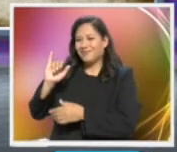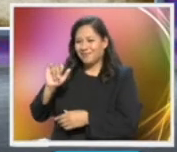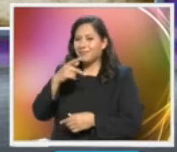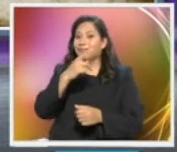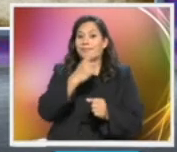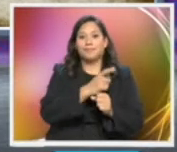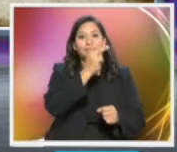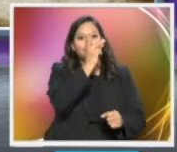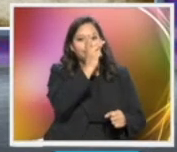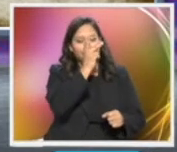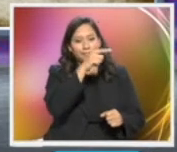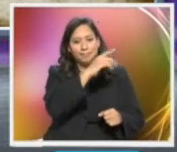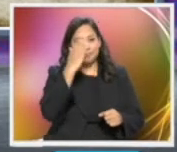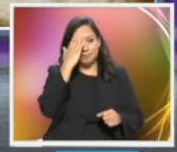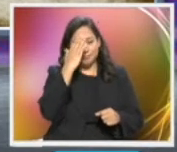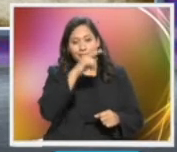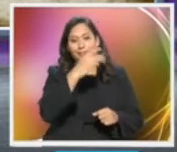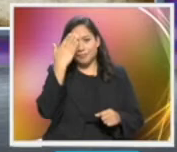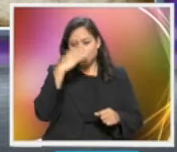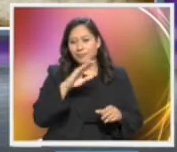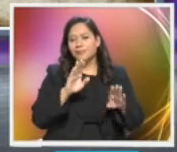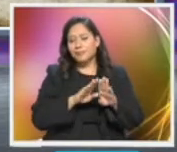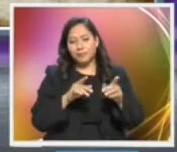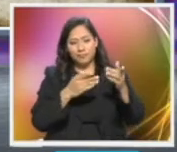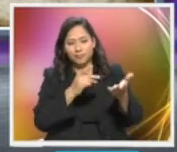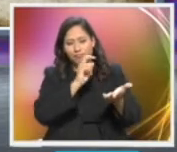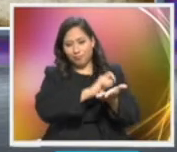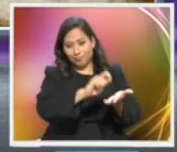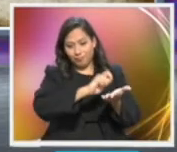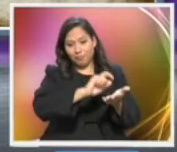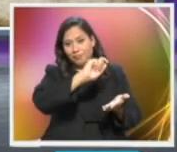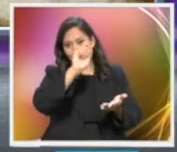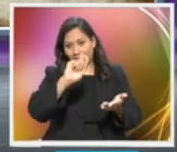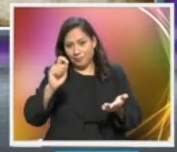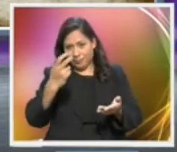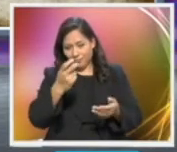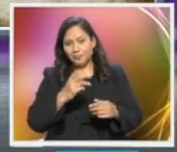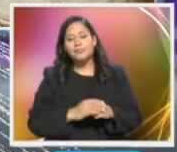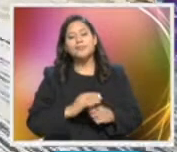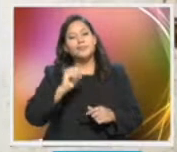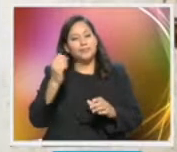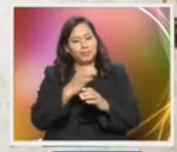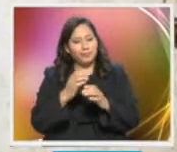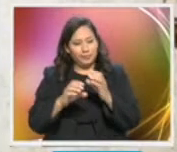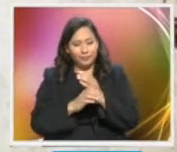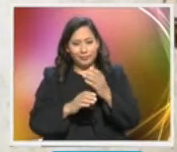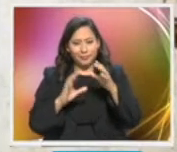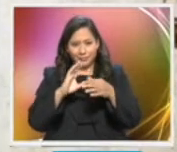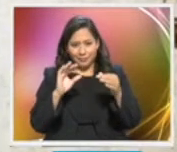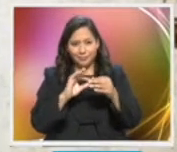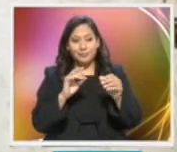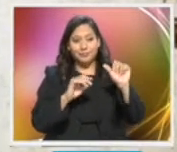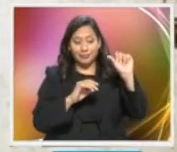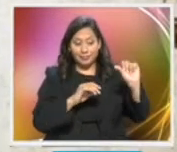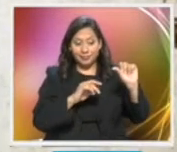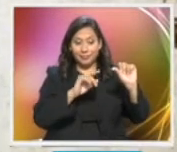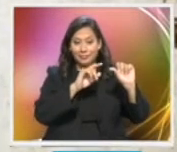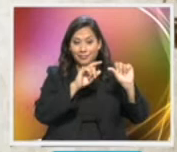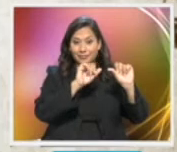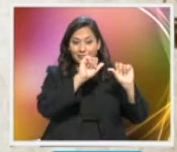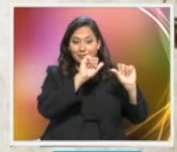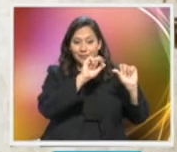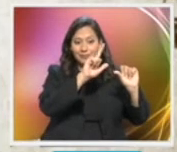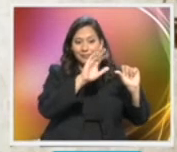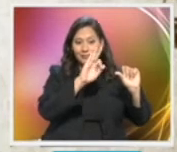Entonces, aquí lo estamos viendo perfectamente cómo lo describe. Otra cosa que vamos a notar es que la A de Alfonso y